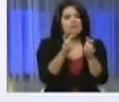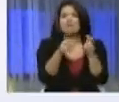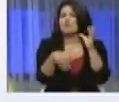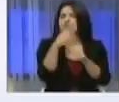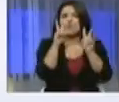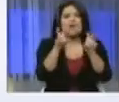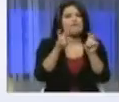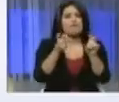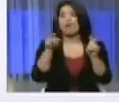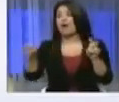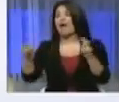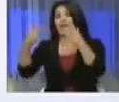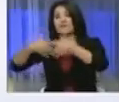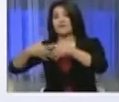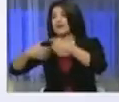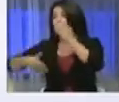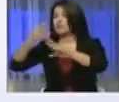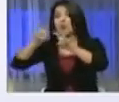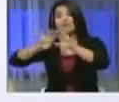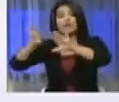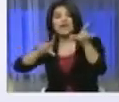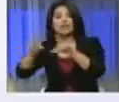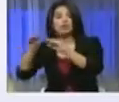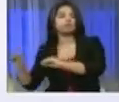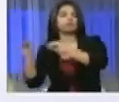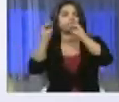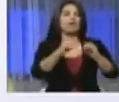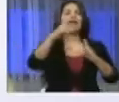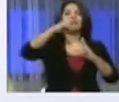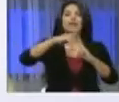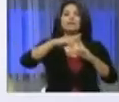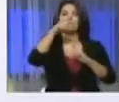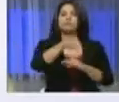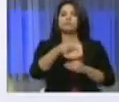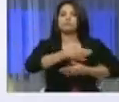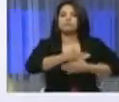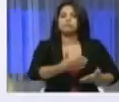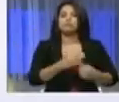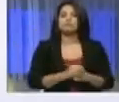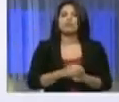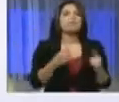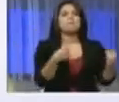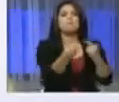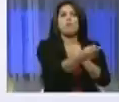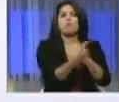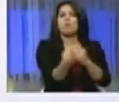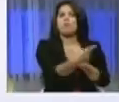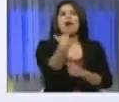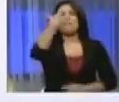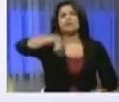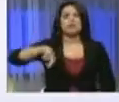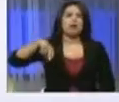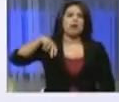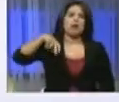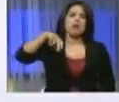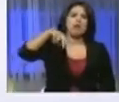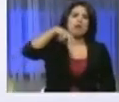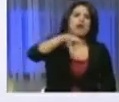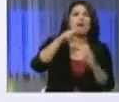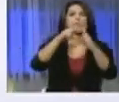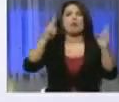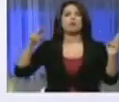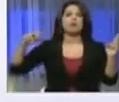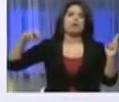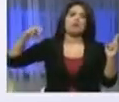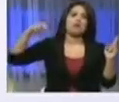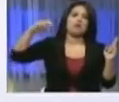Antonio del Táchira. Coordinen las autorizaciones respectivas, para que la gente no tenga que estar caminando todo ese trecho allí.